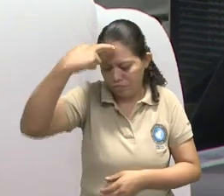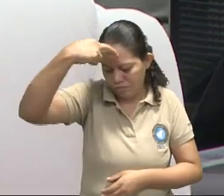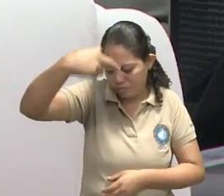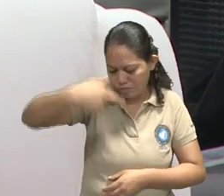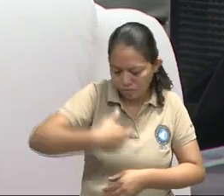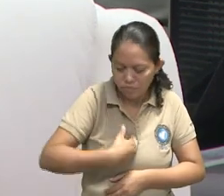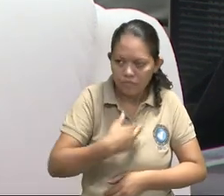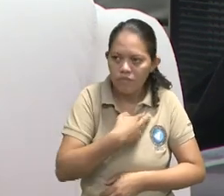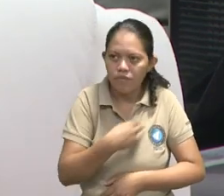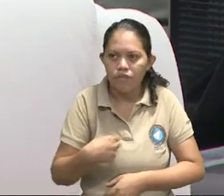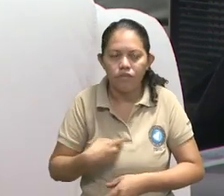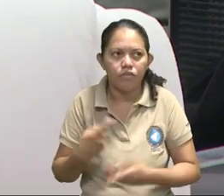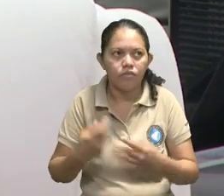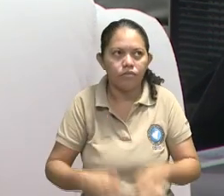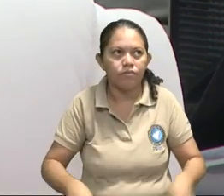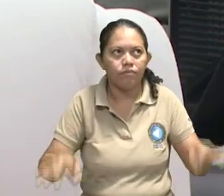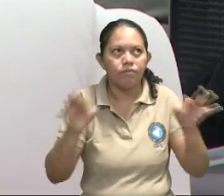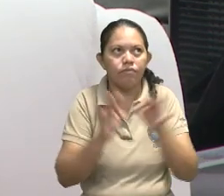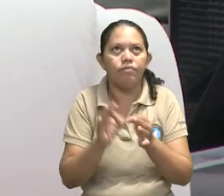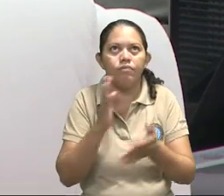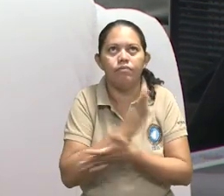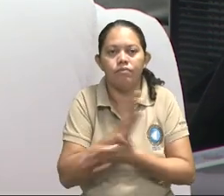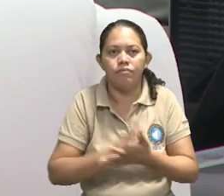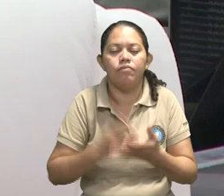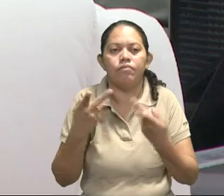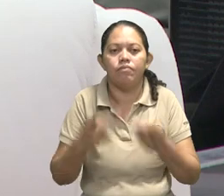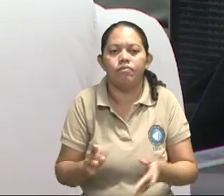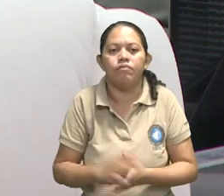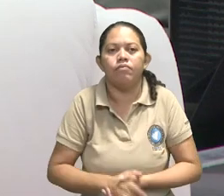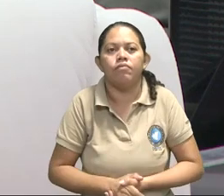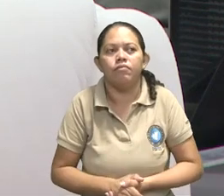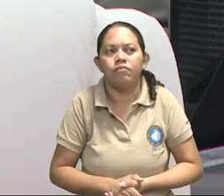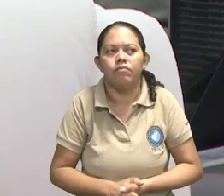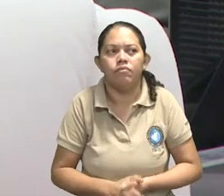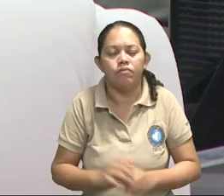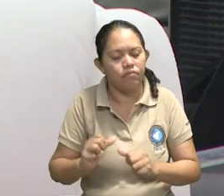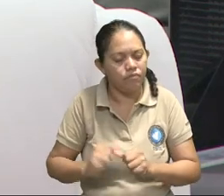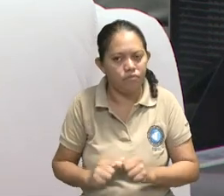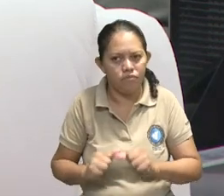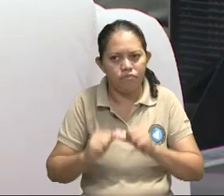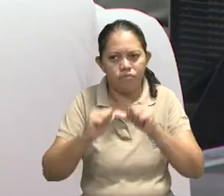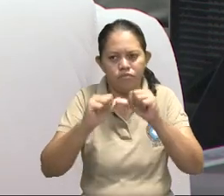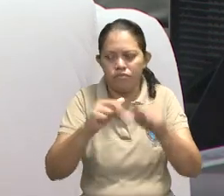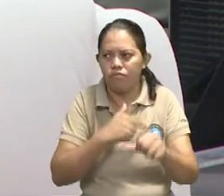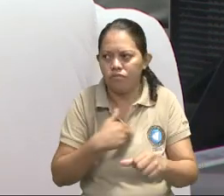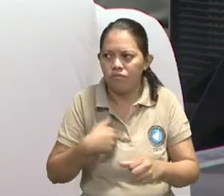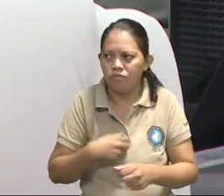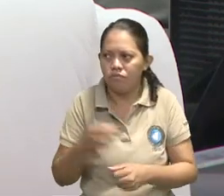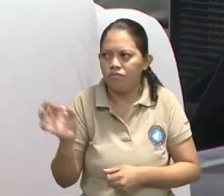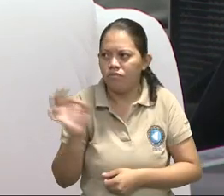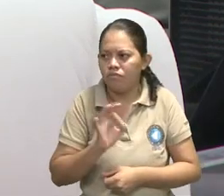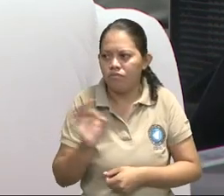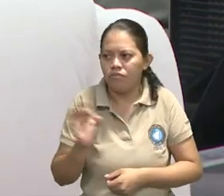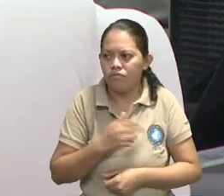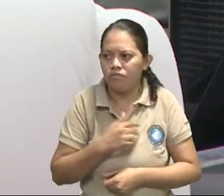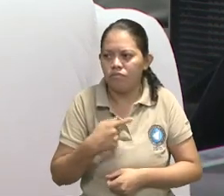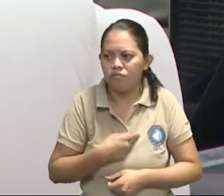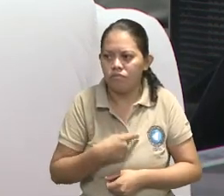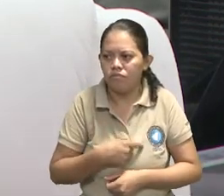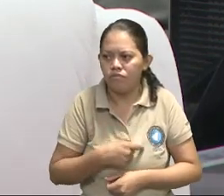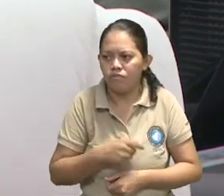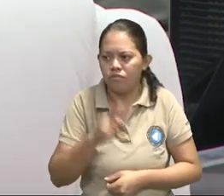responsabilidad a este poder del Estado de continuar profundizando en la modernización de